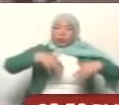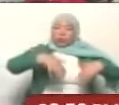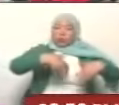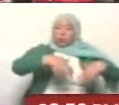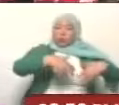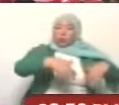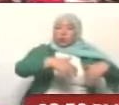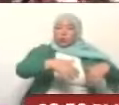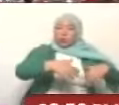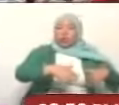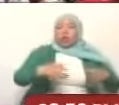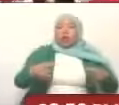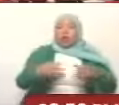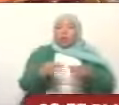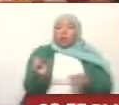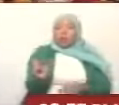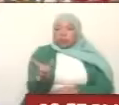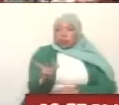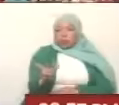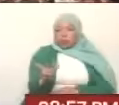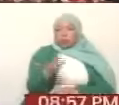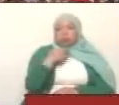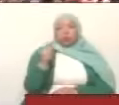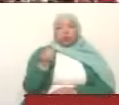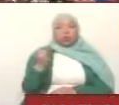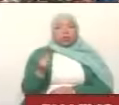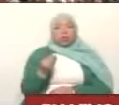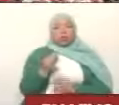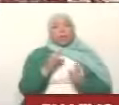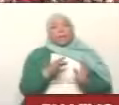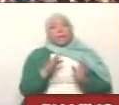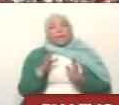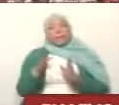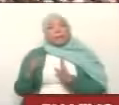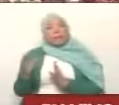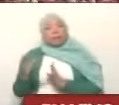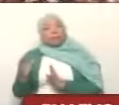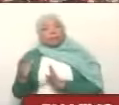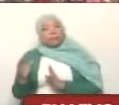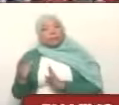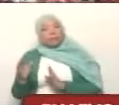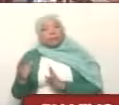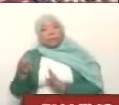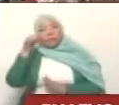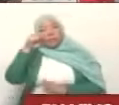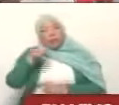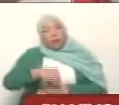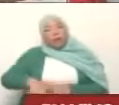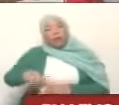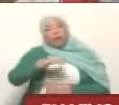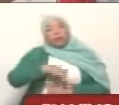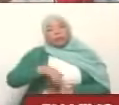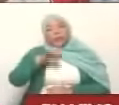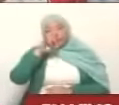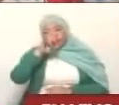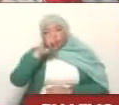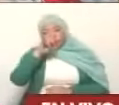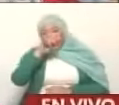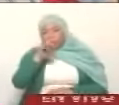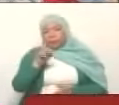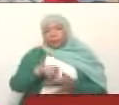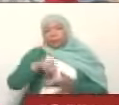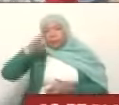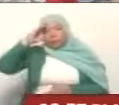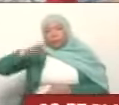la militancia del partido y el pueblo organizado, donde... Desde allí estuvo acompañándonos el